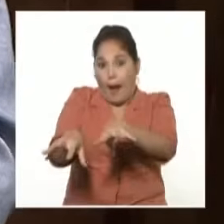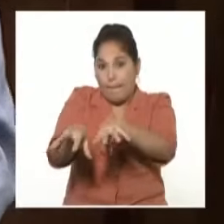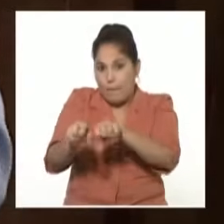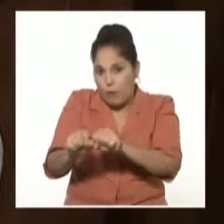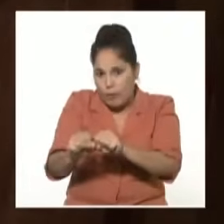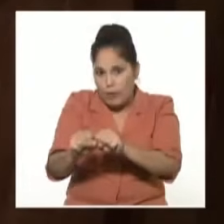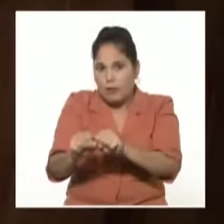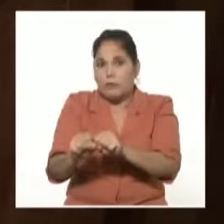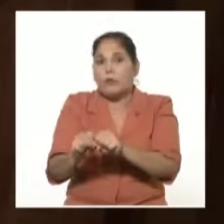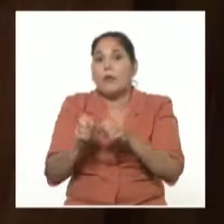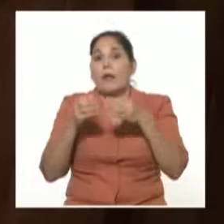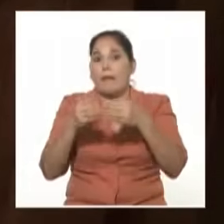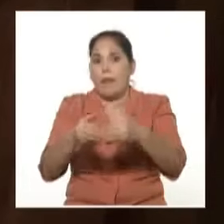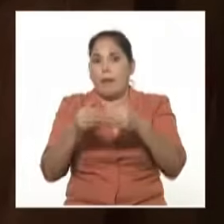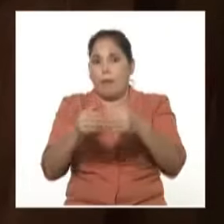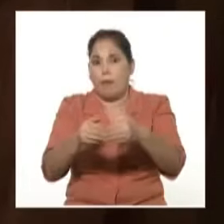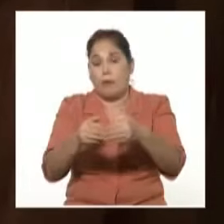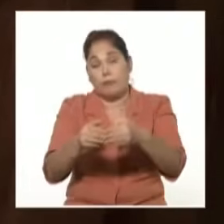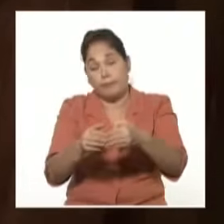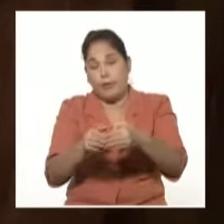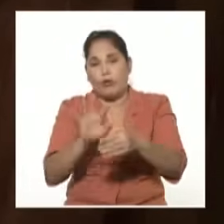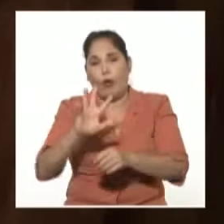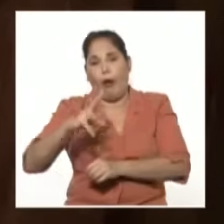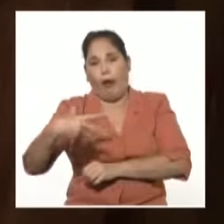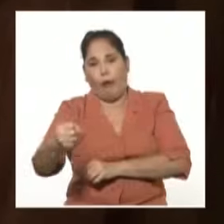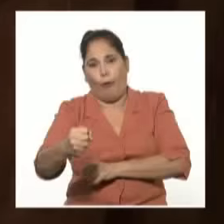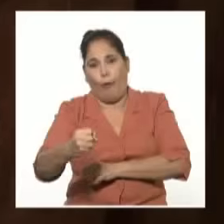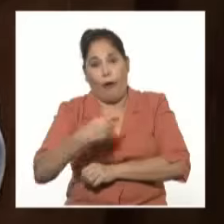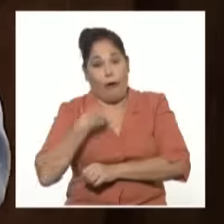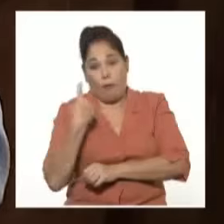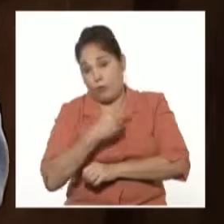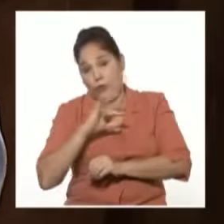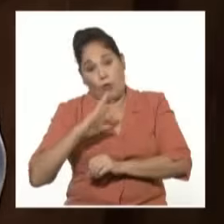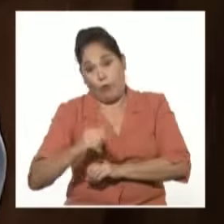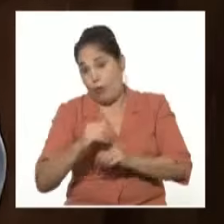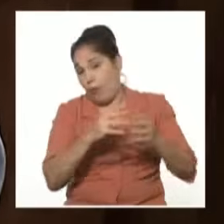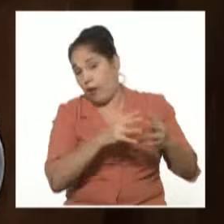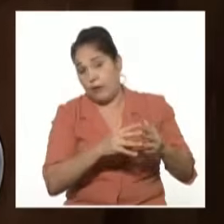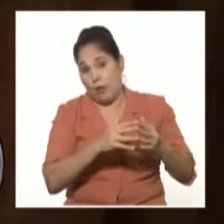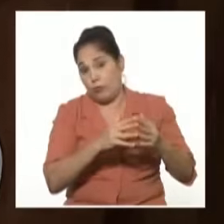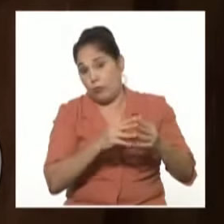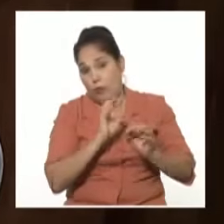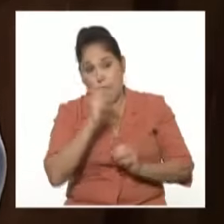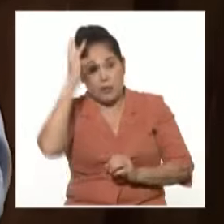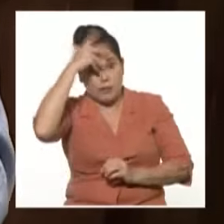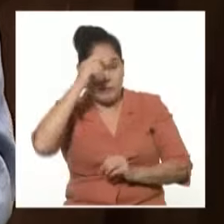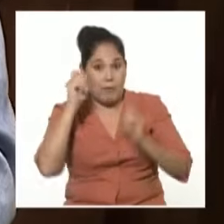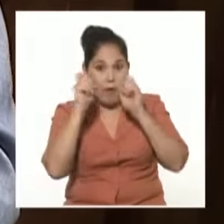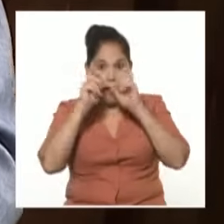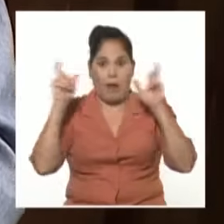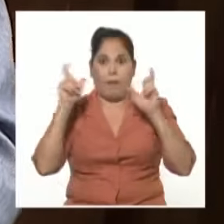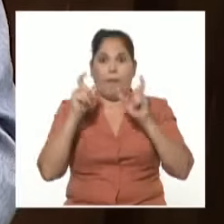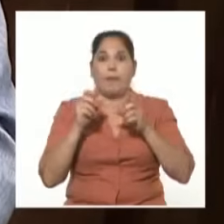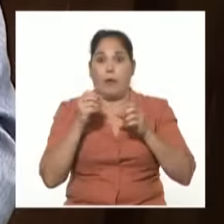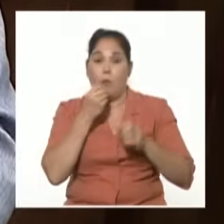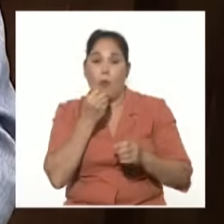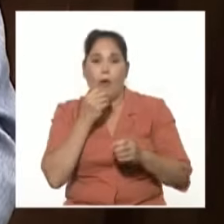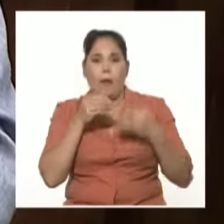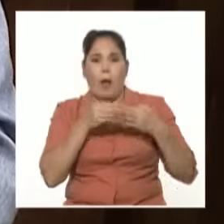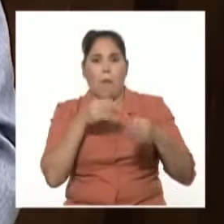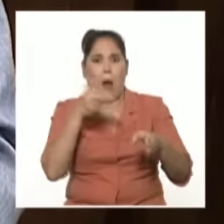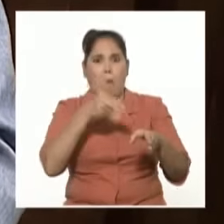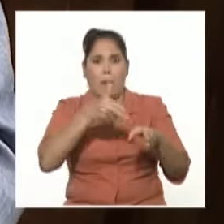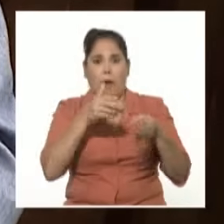carga como un vulgar ladrón. Fue el más reciente episodio de una alarmante secuencia de ataques a pequeñas